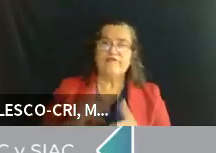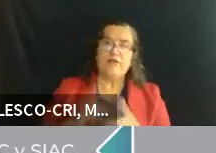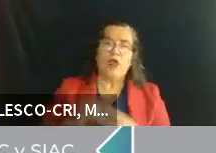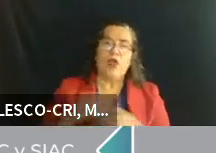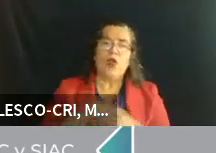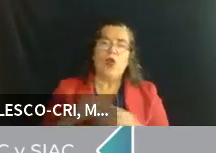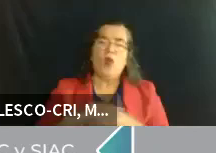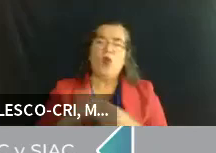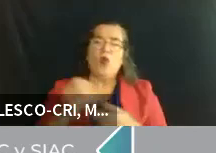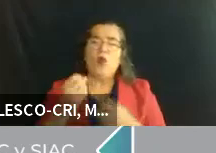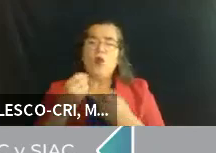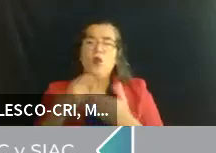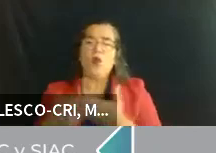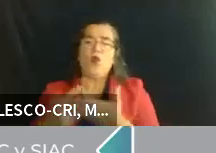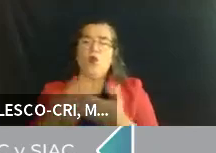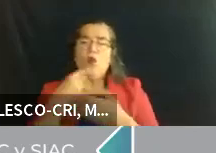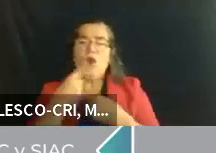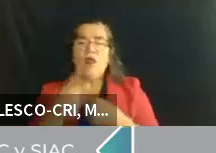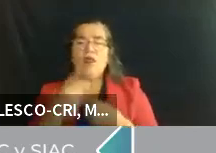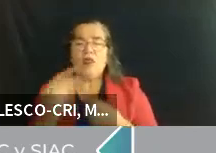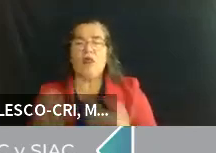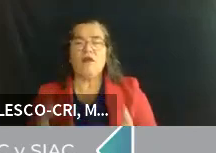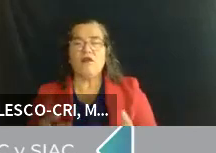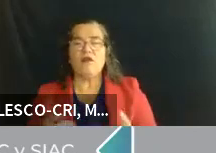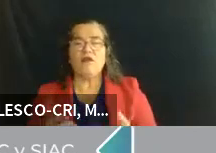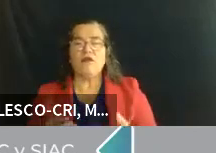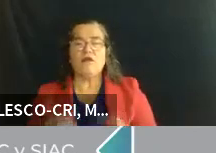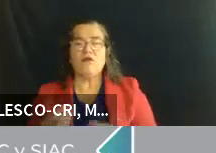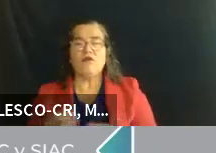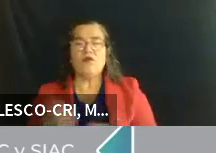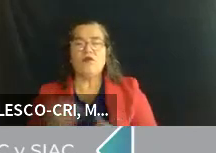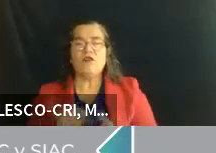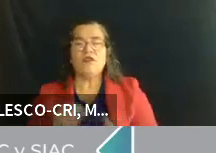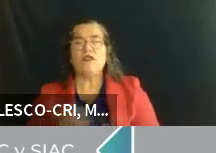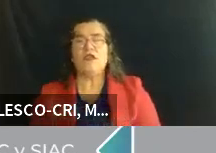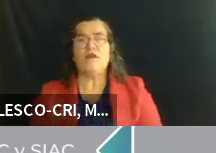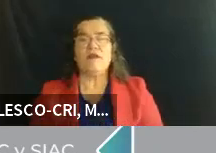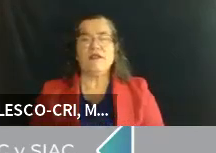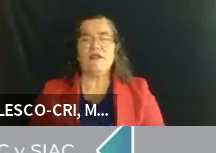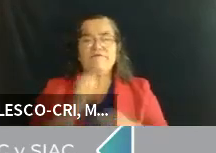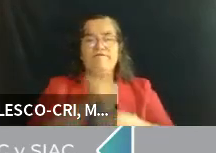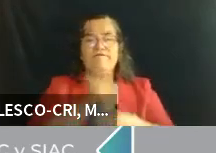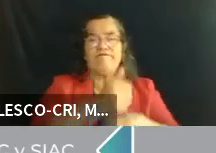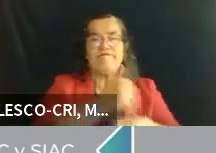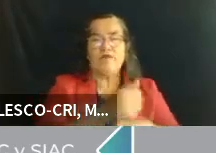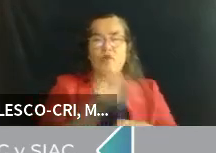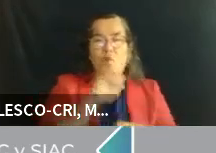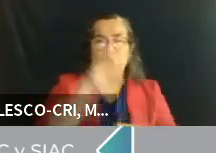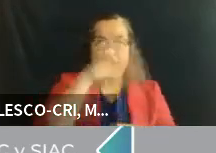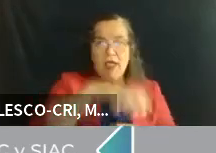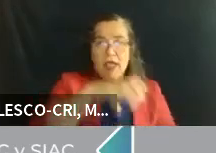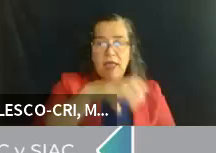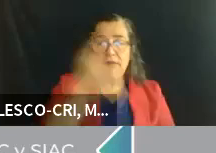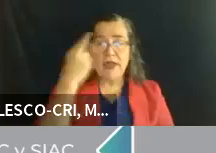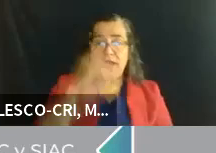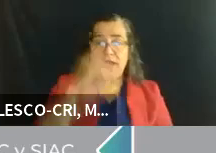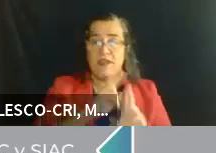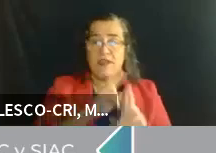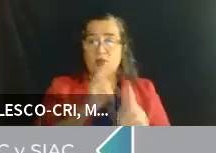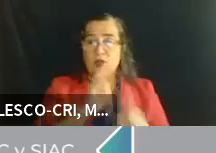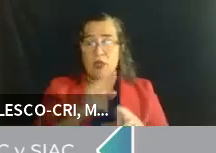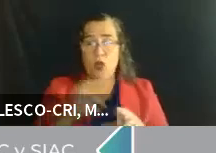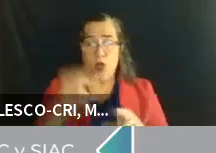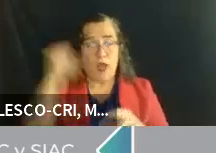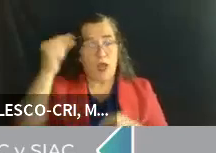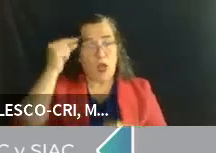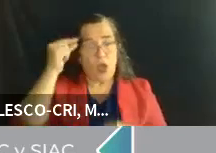a la sociedad, muchos sistemas se limitan a crear unidades basadas en responder a lo que el Estado exige